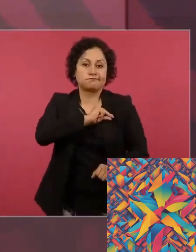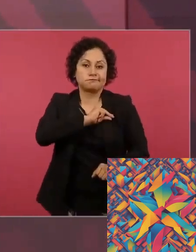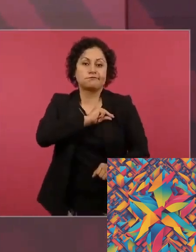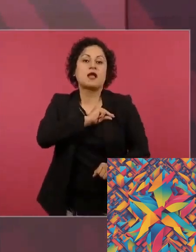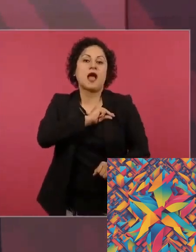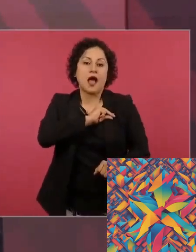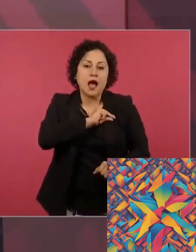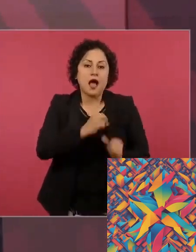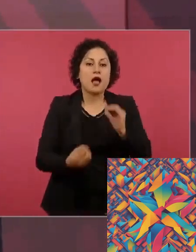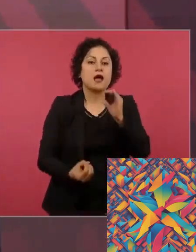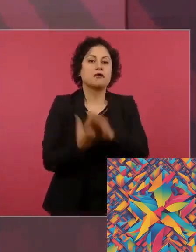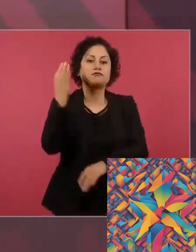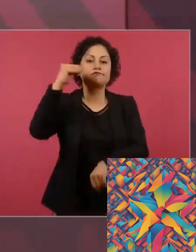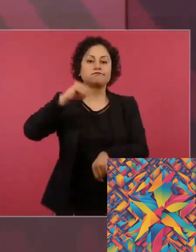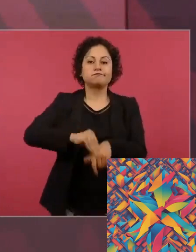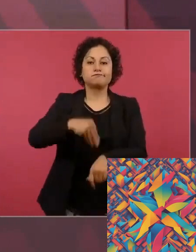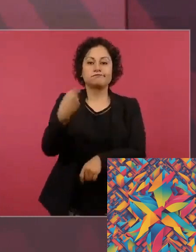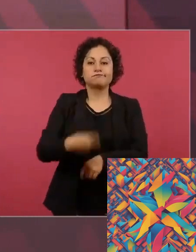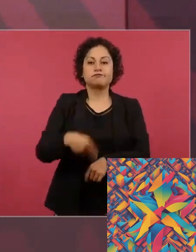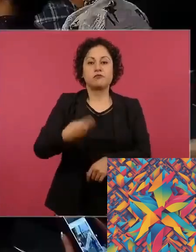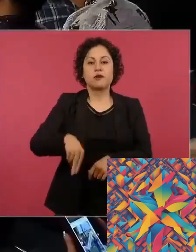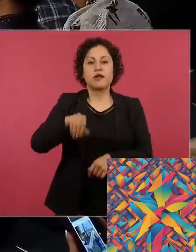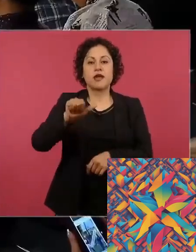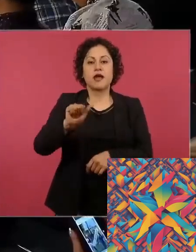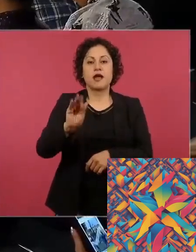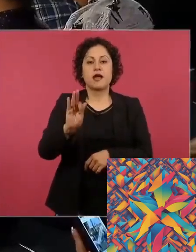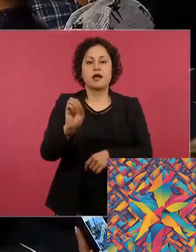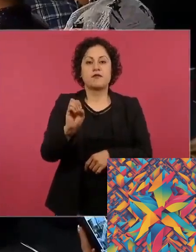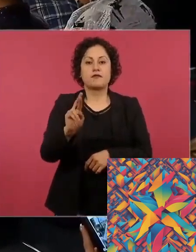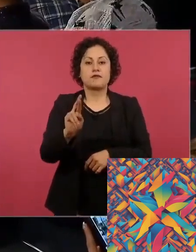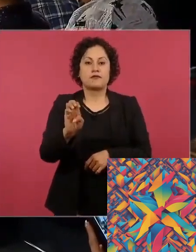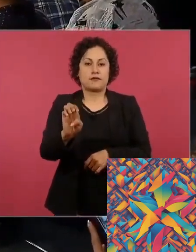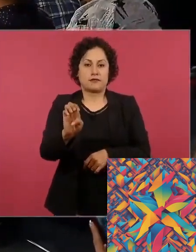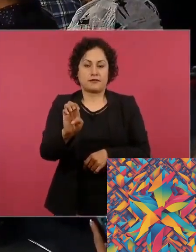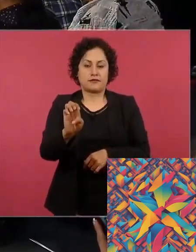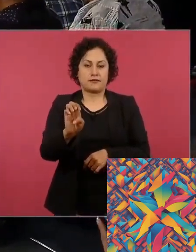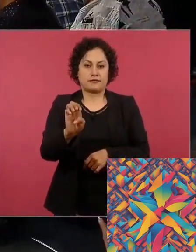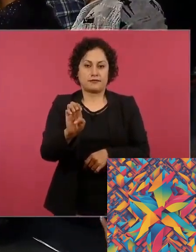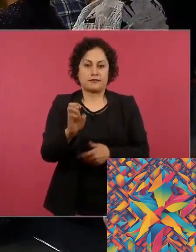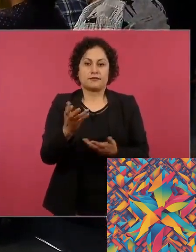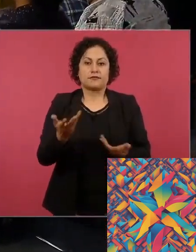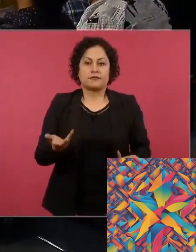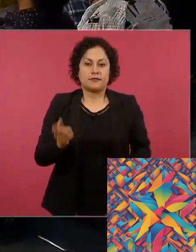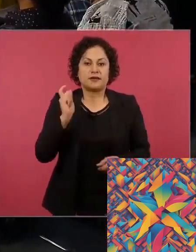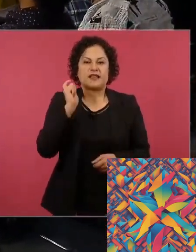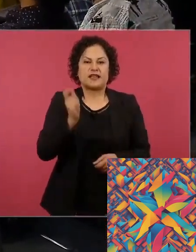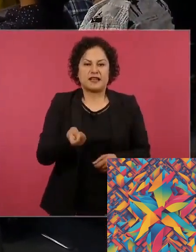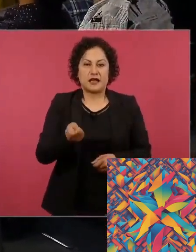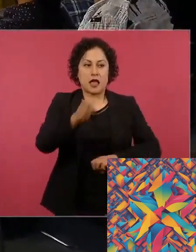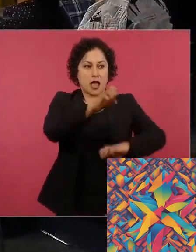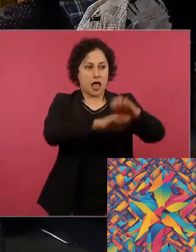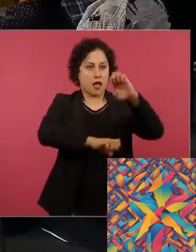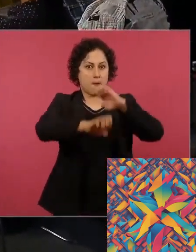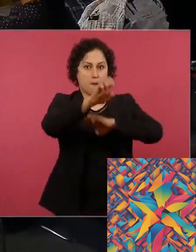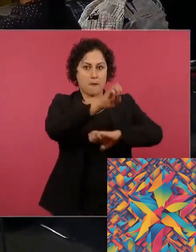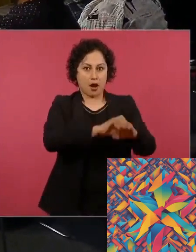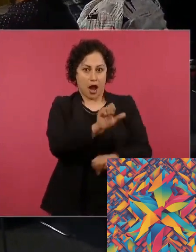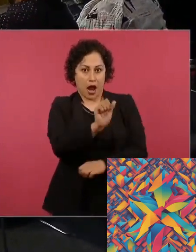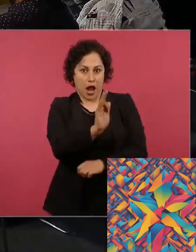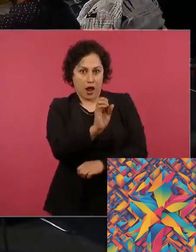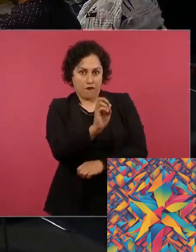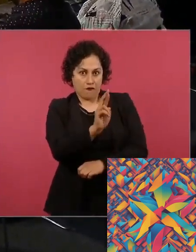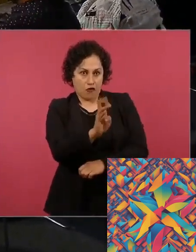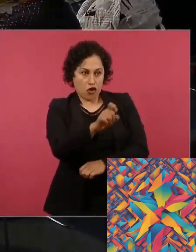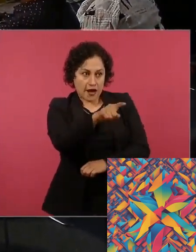capacidad para enfrentar estos desafíos con ingenio y determinación, buscando soluciones innovadoras que aseguren el bienestar a largo plazo de sus